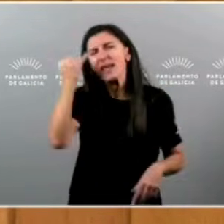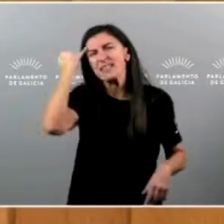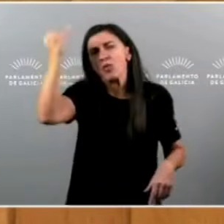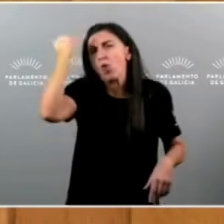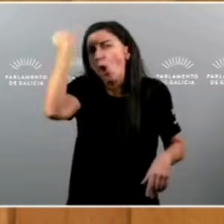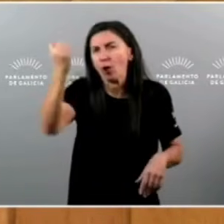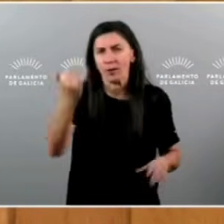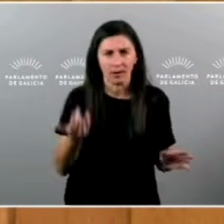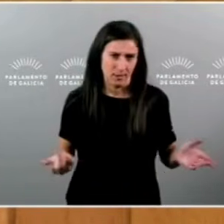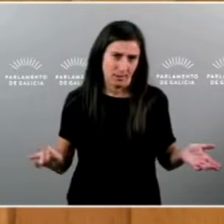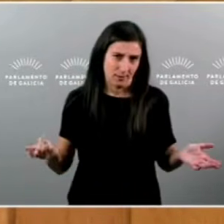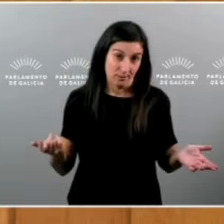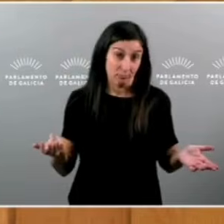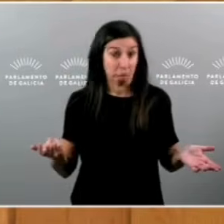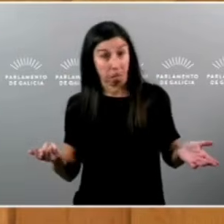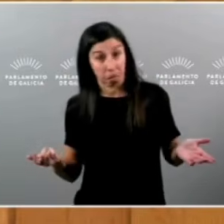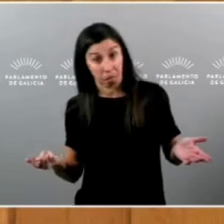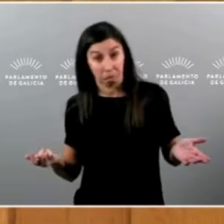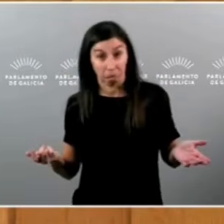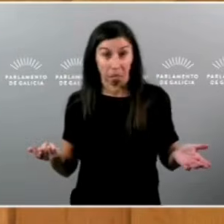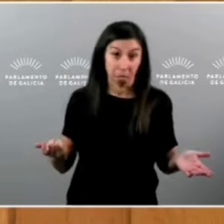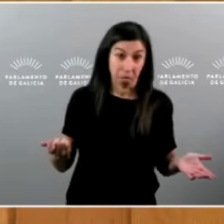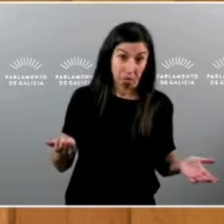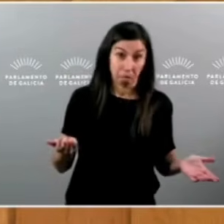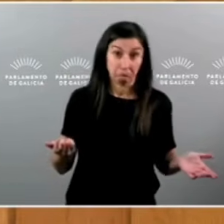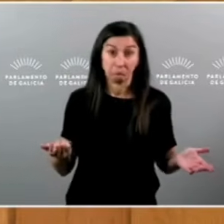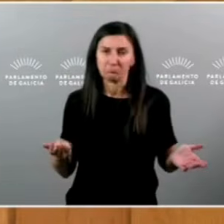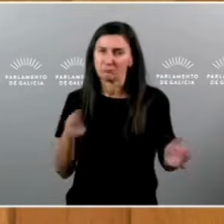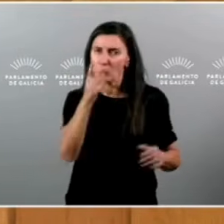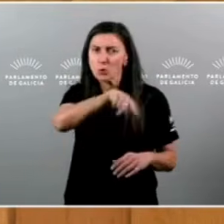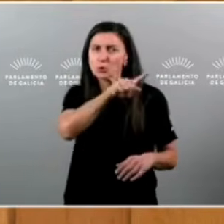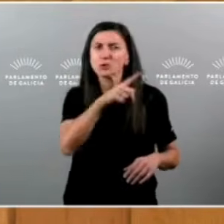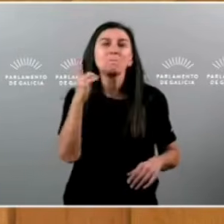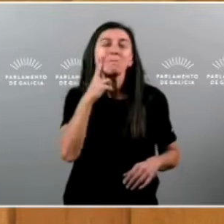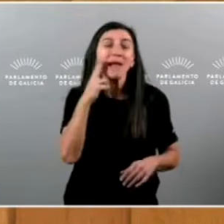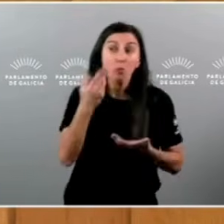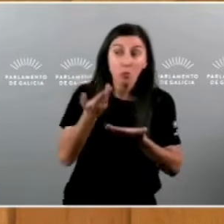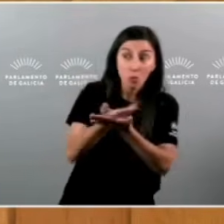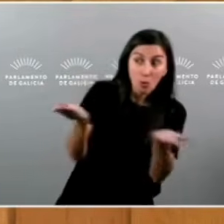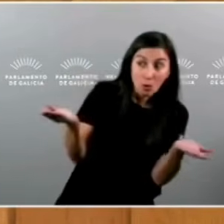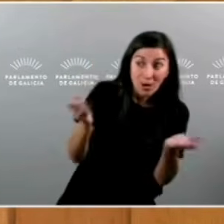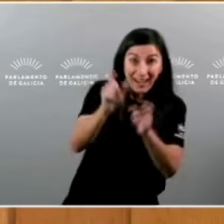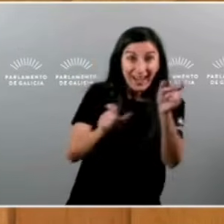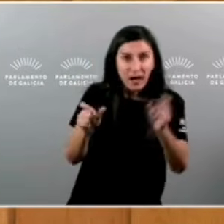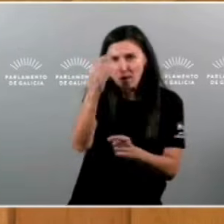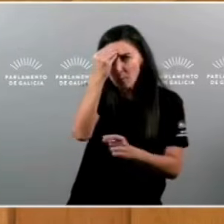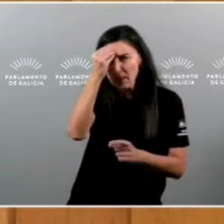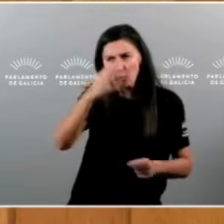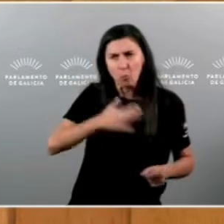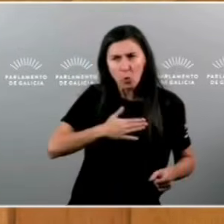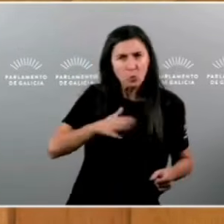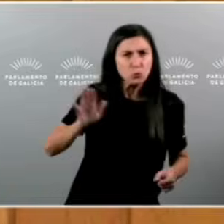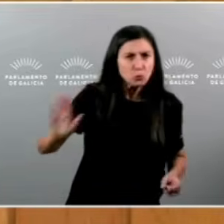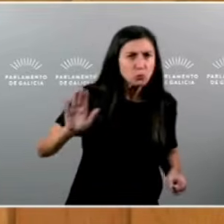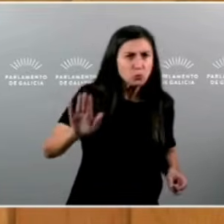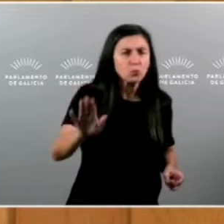tanto pavor, señorías, do Partido Popular, que a xente pense por si mesma que poida escoitar puntos de